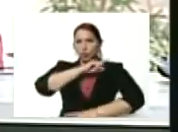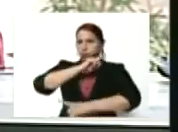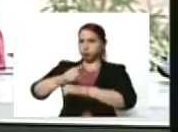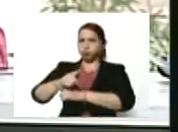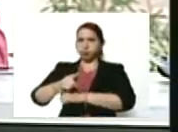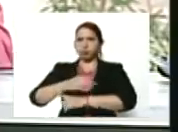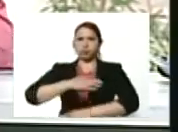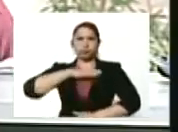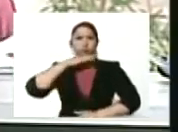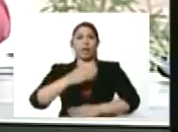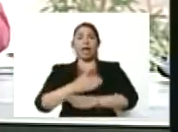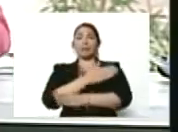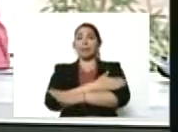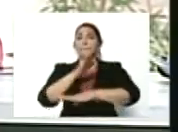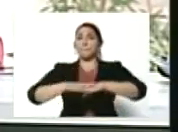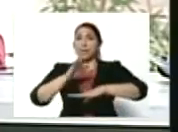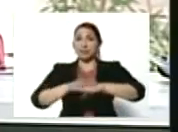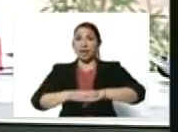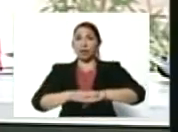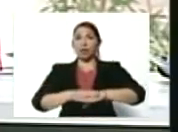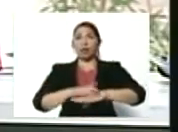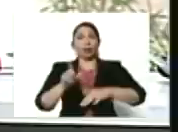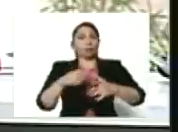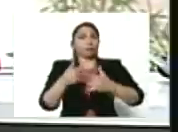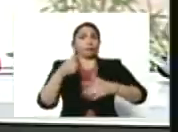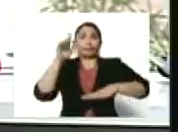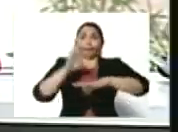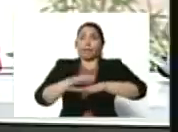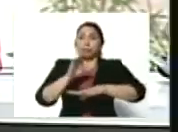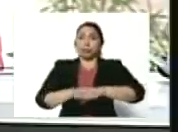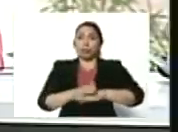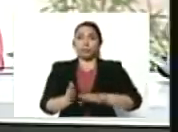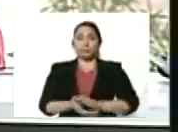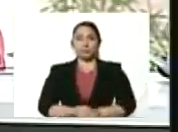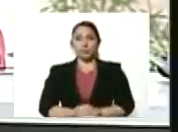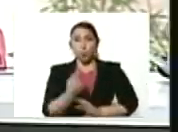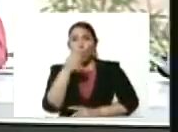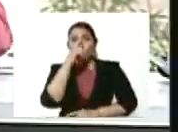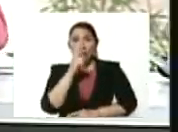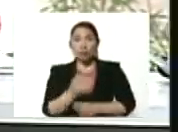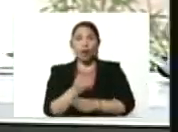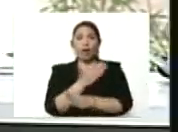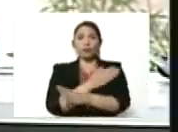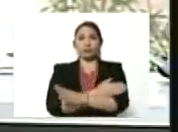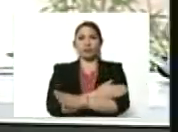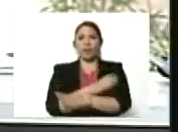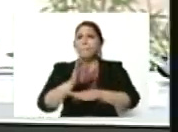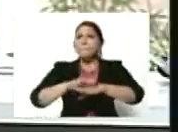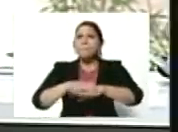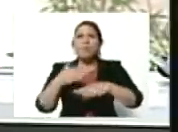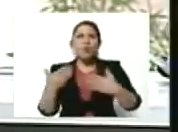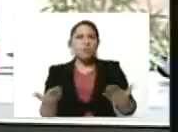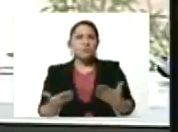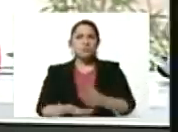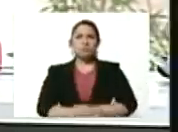antes de que sucediera. Y sucedió. Exactamente un año antes, presidente. Un año. ¿Y por qué sucedió?